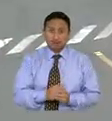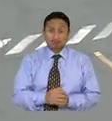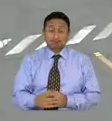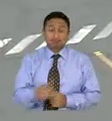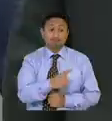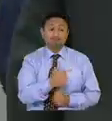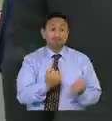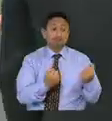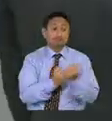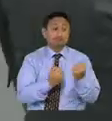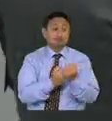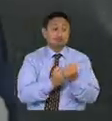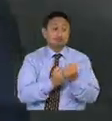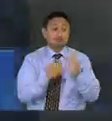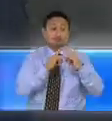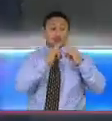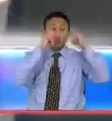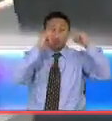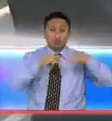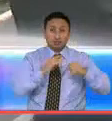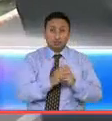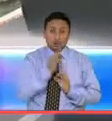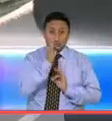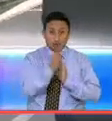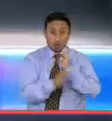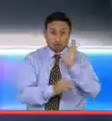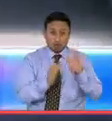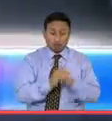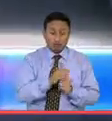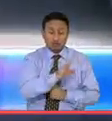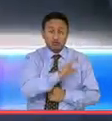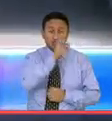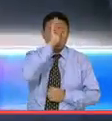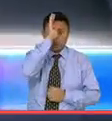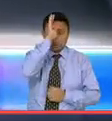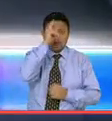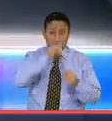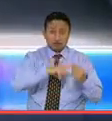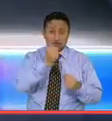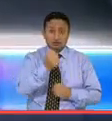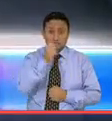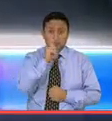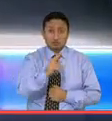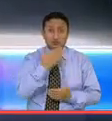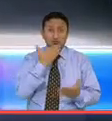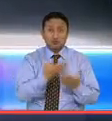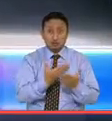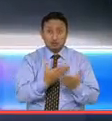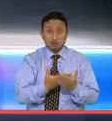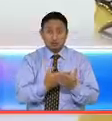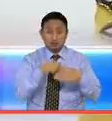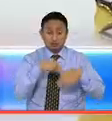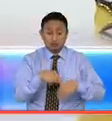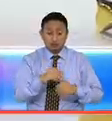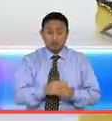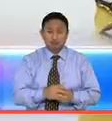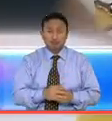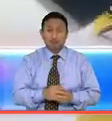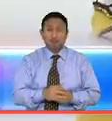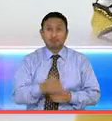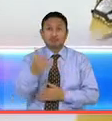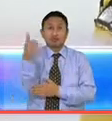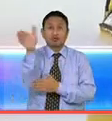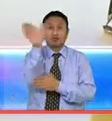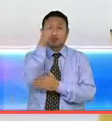que representan las carpas para enfrentar el COVID-19, el Hospital IES Quito Sur, como muestra de agradecimiento, condecoró al estandarte nacional